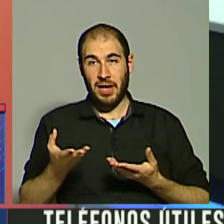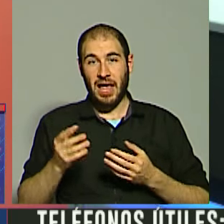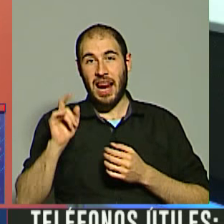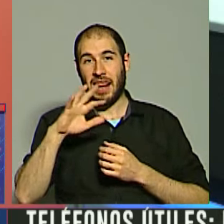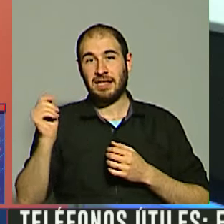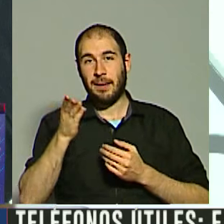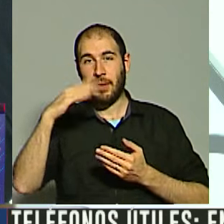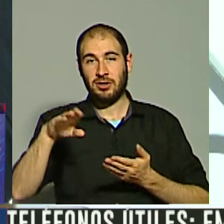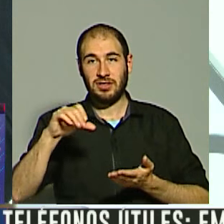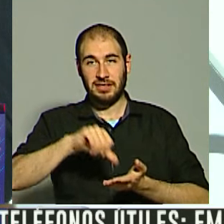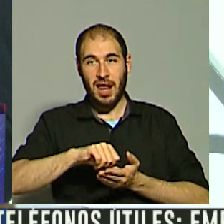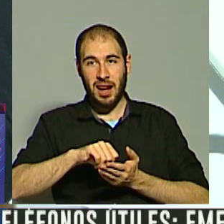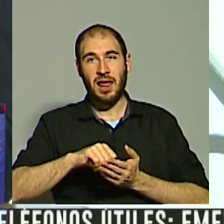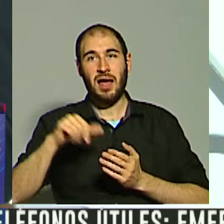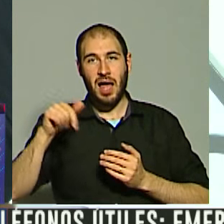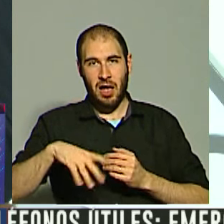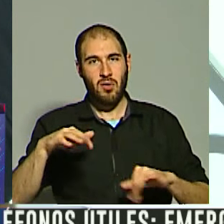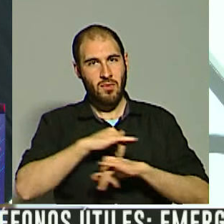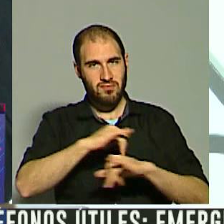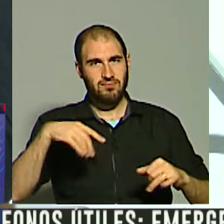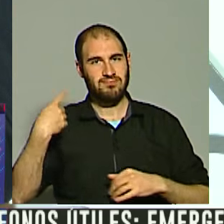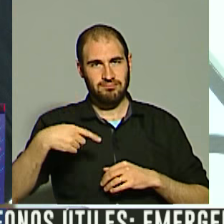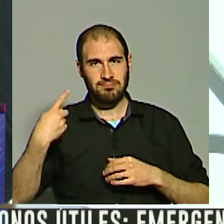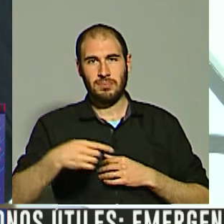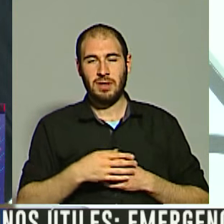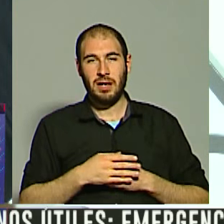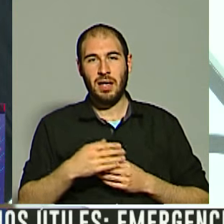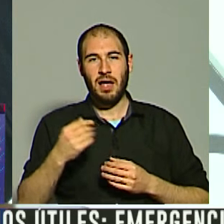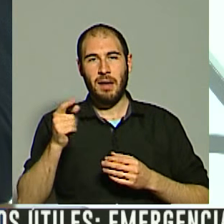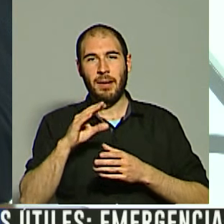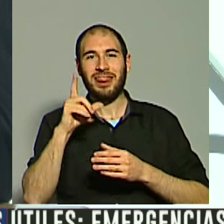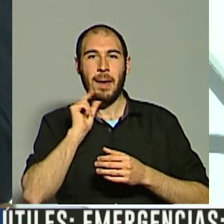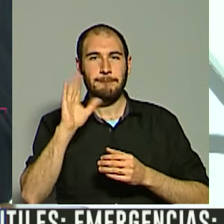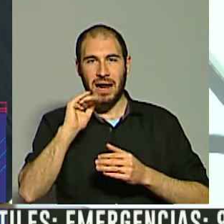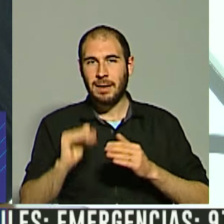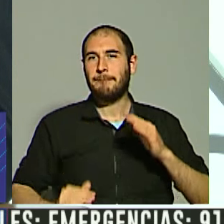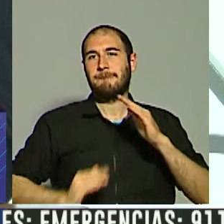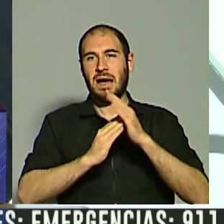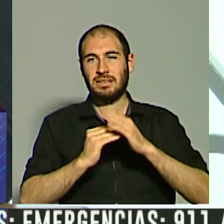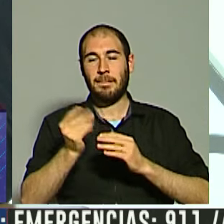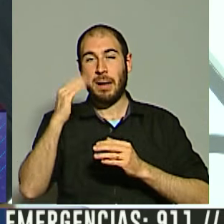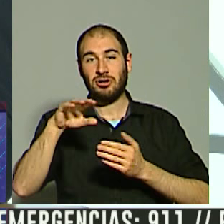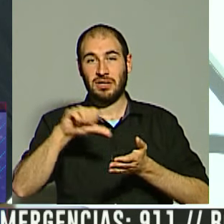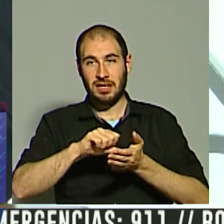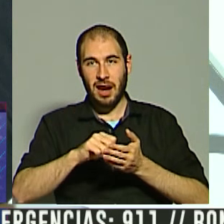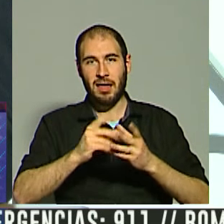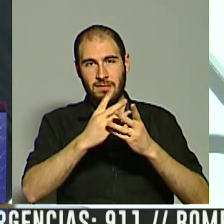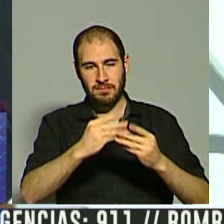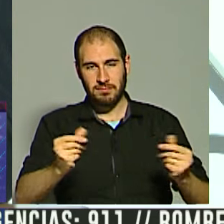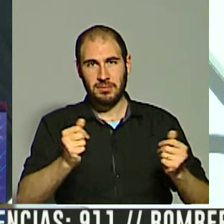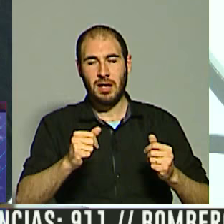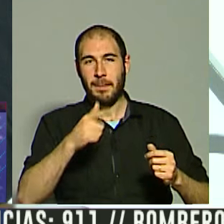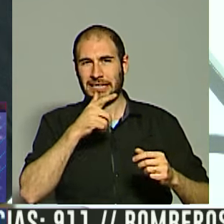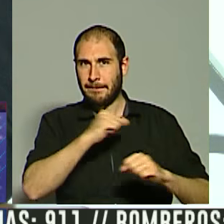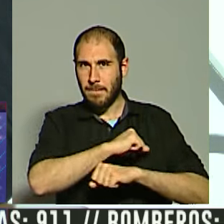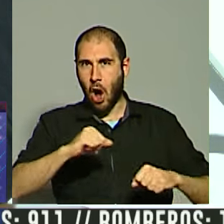letras del Banco Central todavía siguen siendo noticia, si bien el famoso supermartes que el Banco Central desactivó esta bomba porque